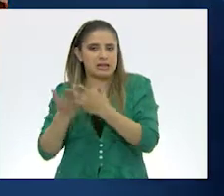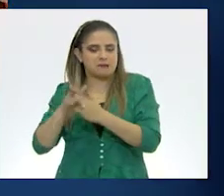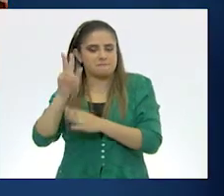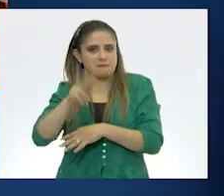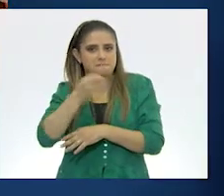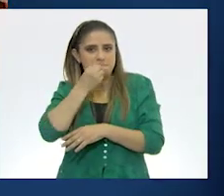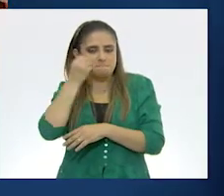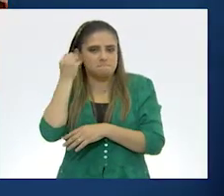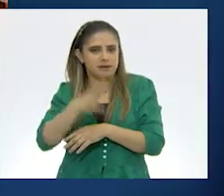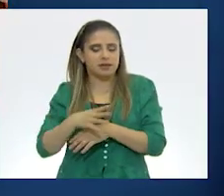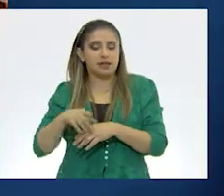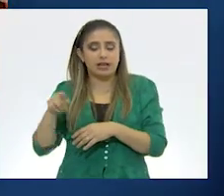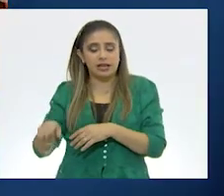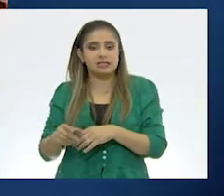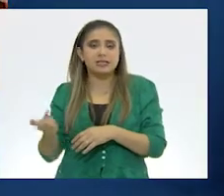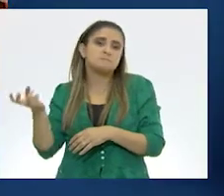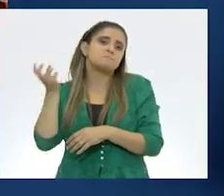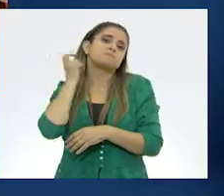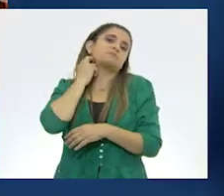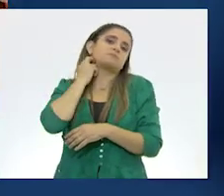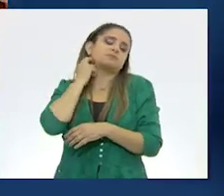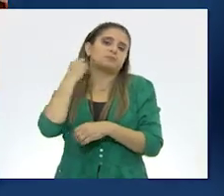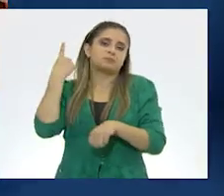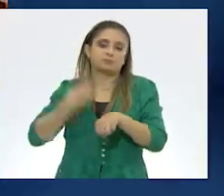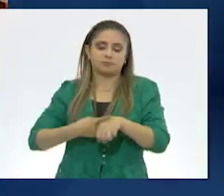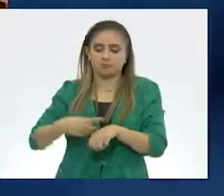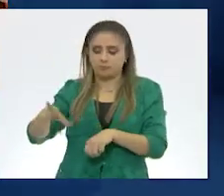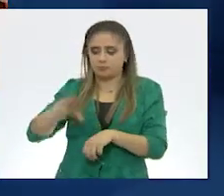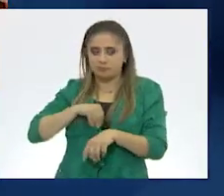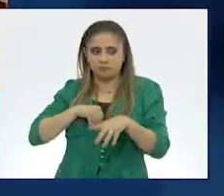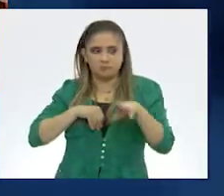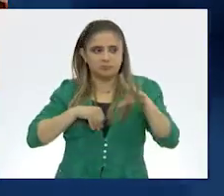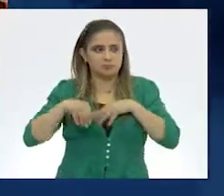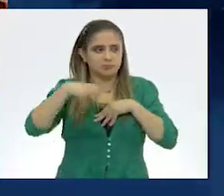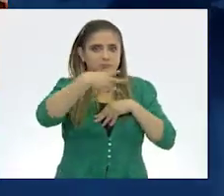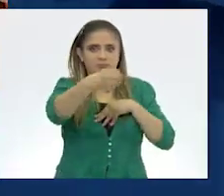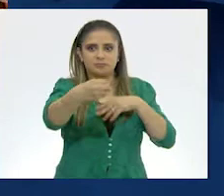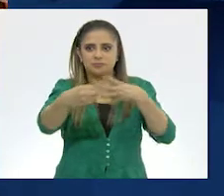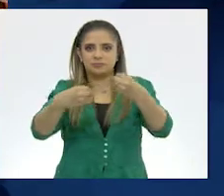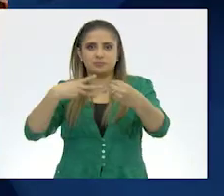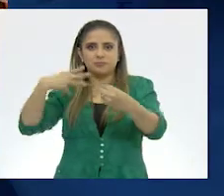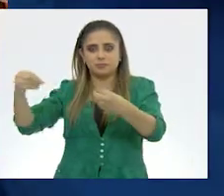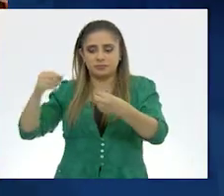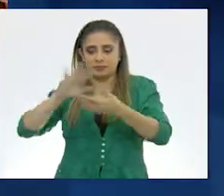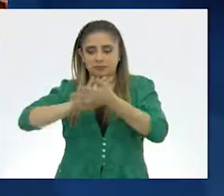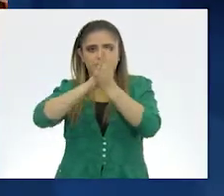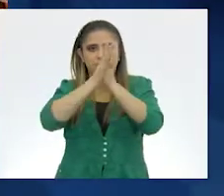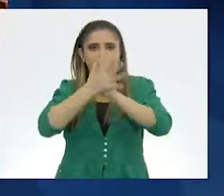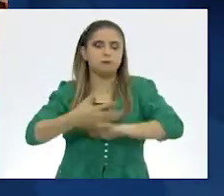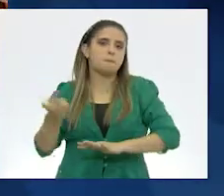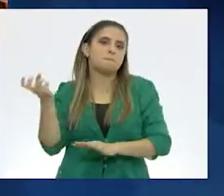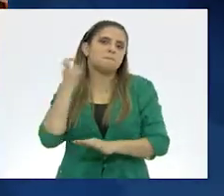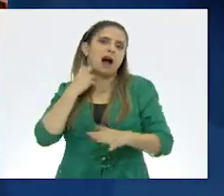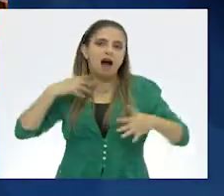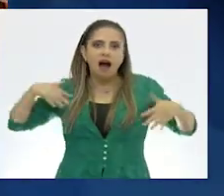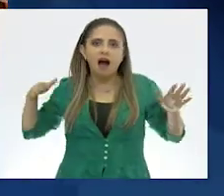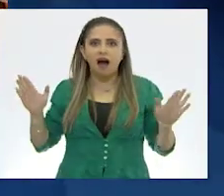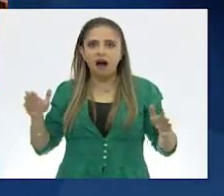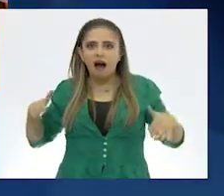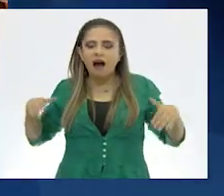las personas y consigue que te conviertas en un vampiro.